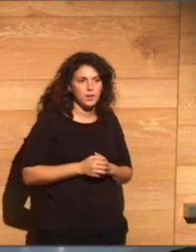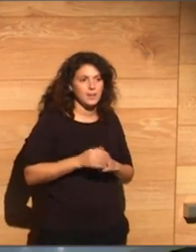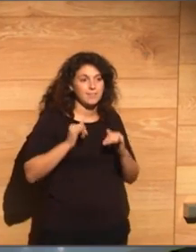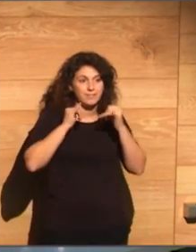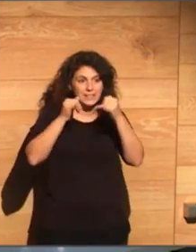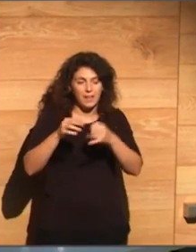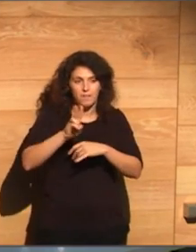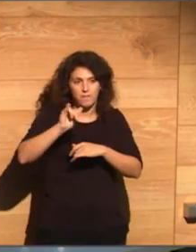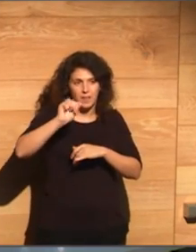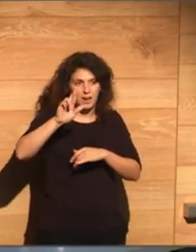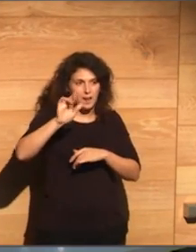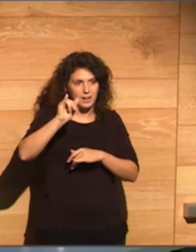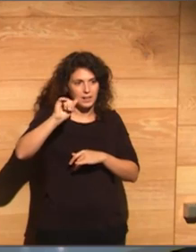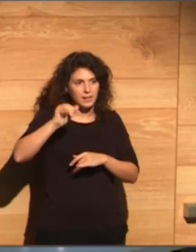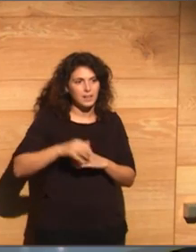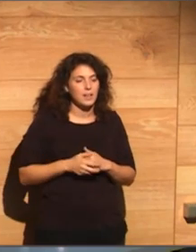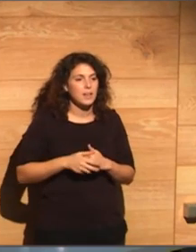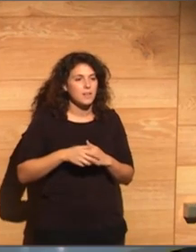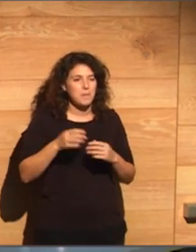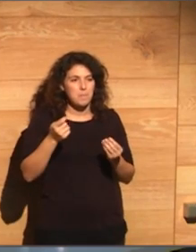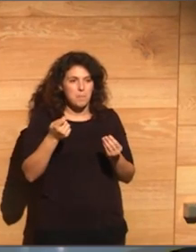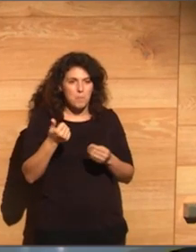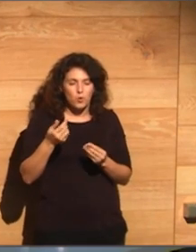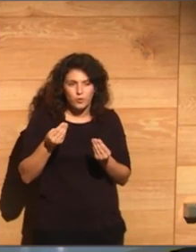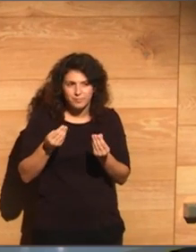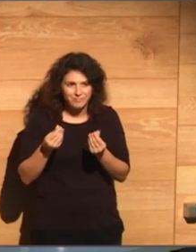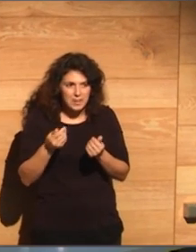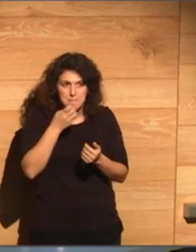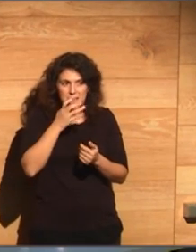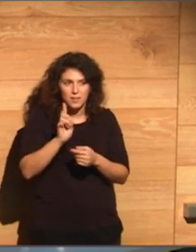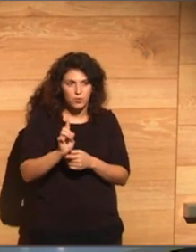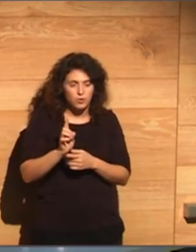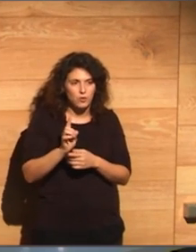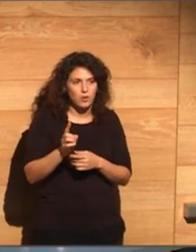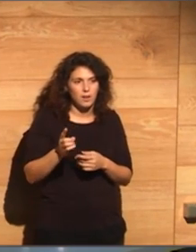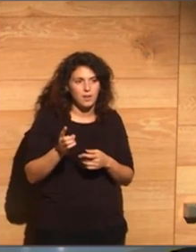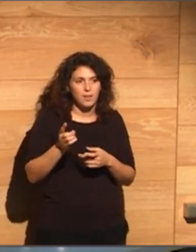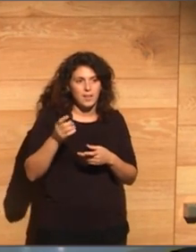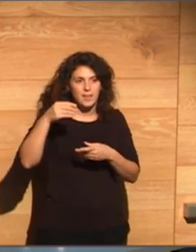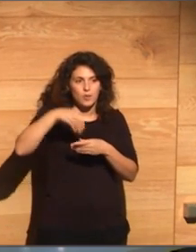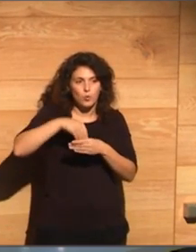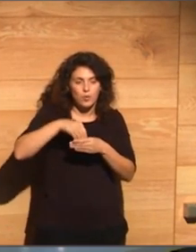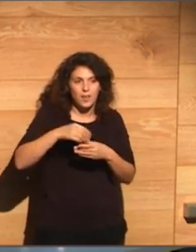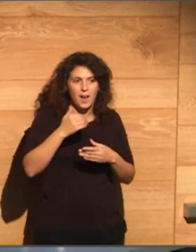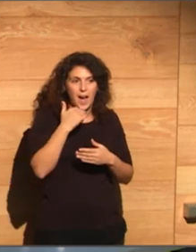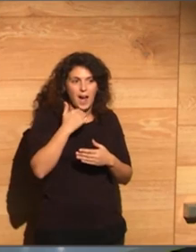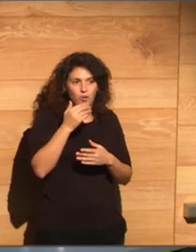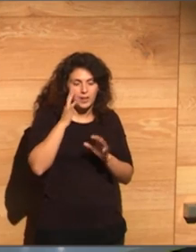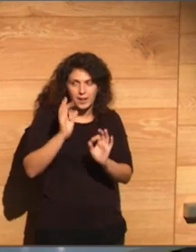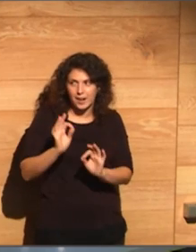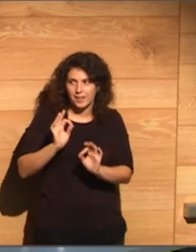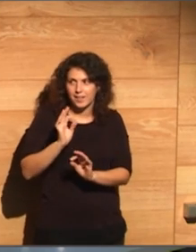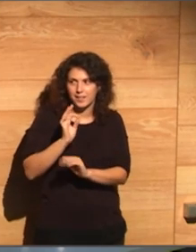Biarritz tiene una cosa un poco setentera que no es tan fluida, que tiene algo más de captar la realidad de una forma